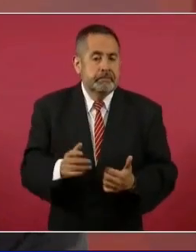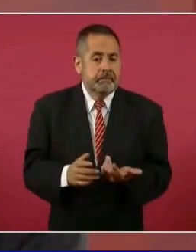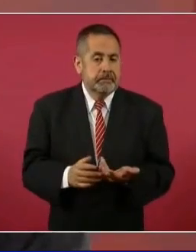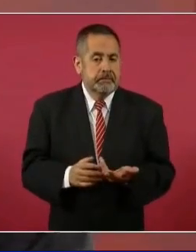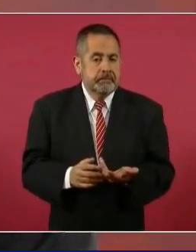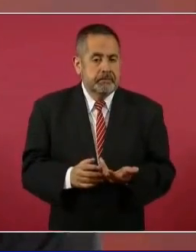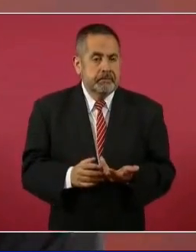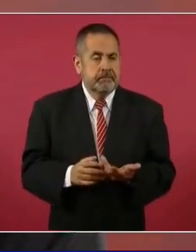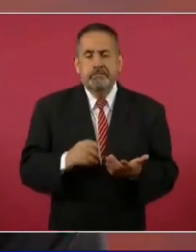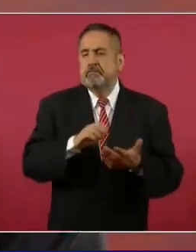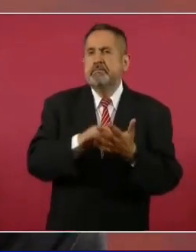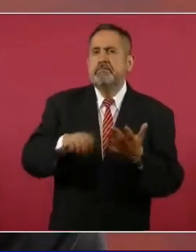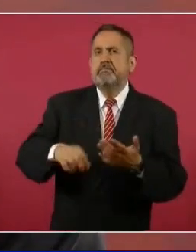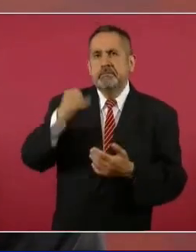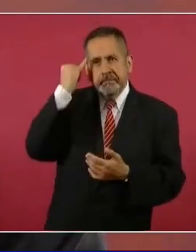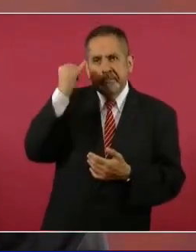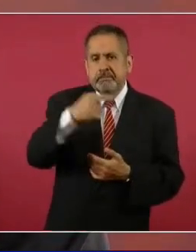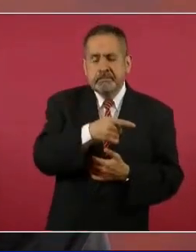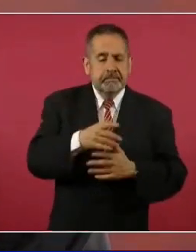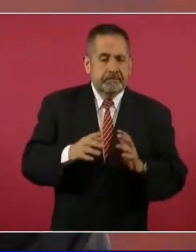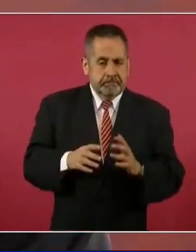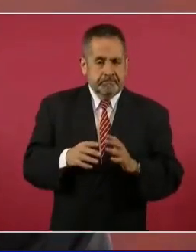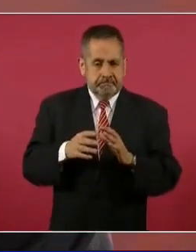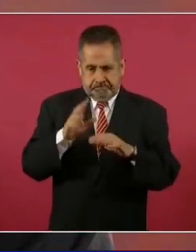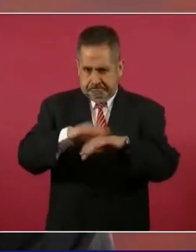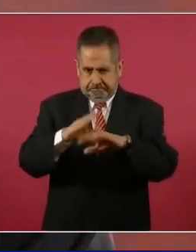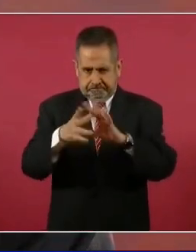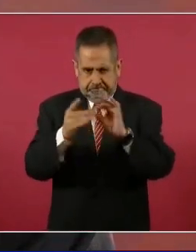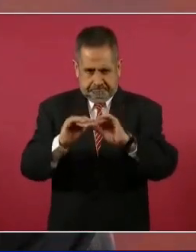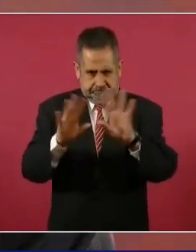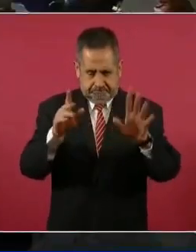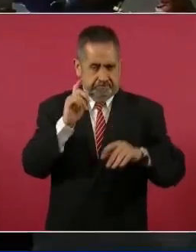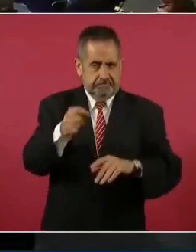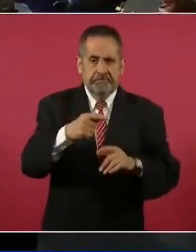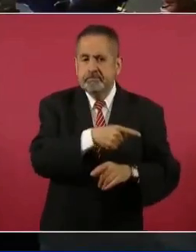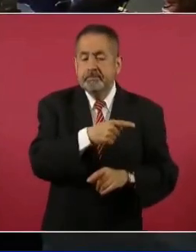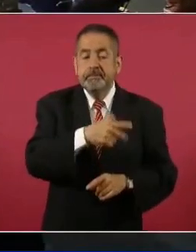era que, por ejemplo, para hablar con claridad,